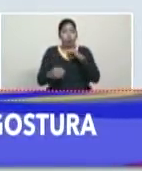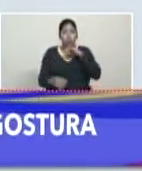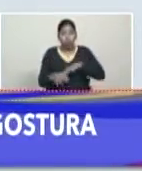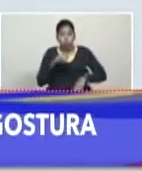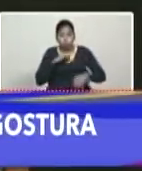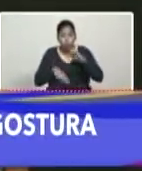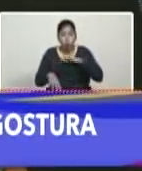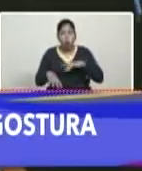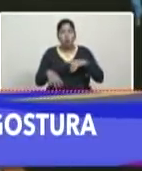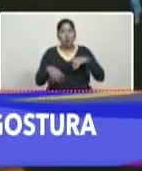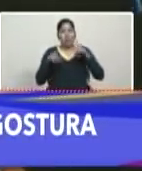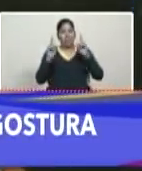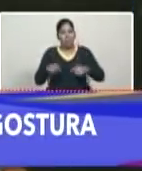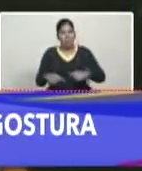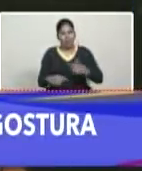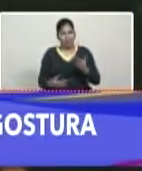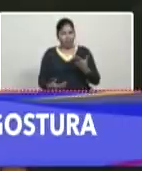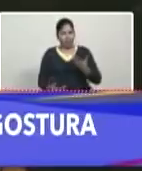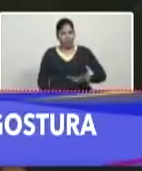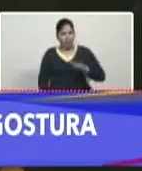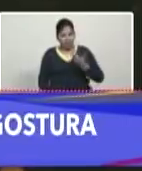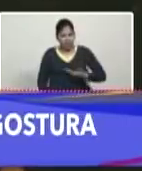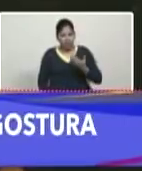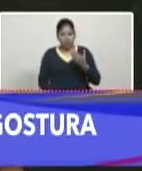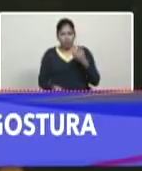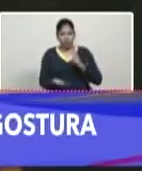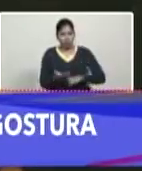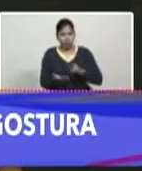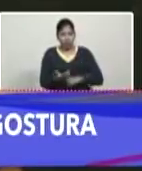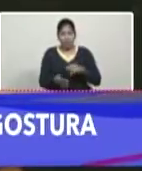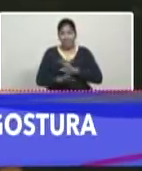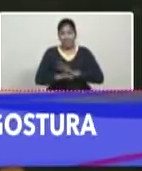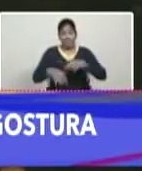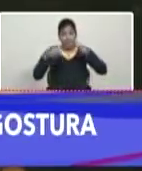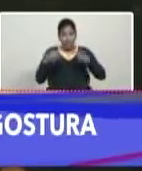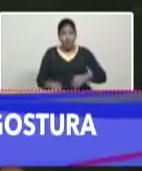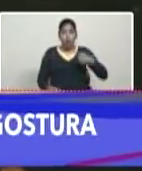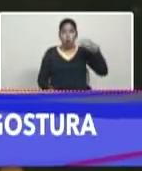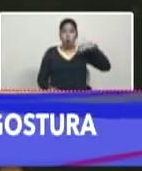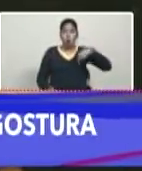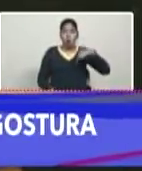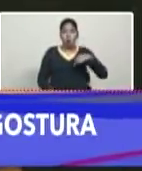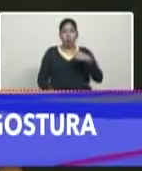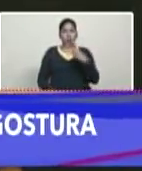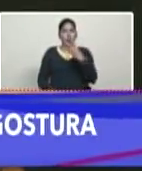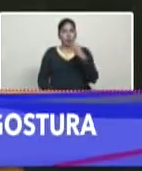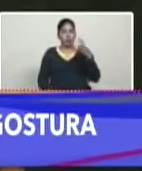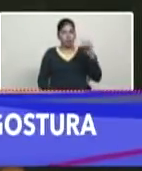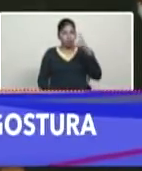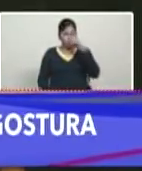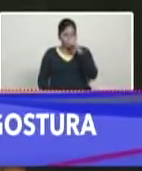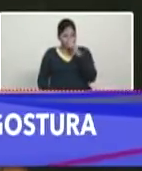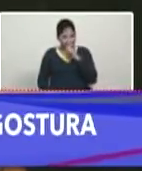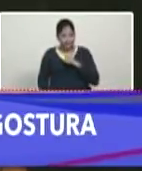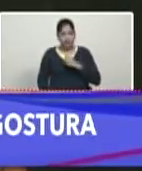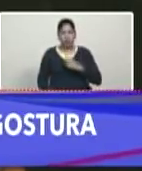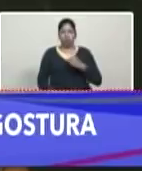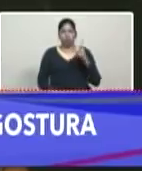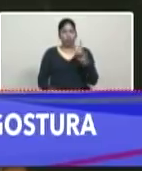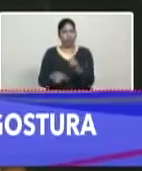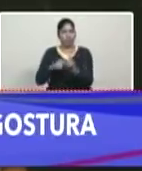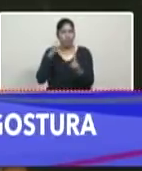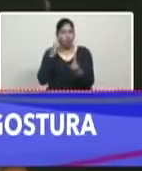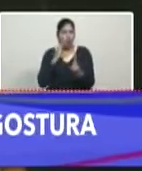lleno de verdades. Ha llegado el bicentenario de Angostura y la revolución está en el poder